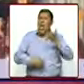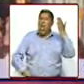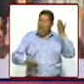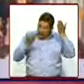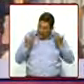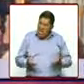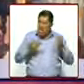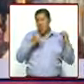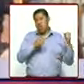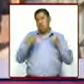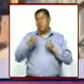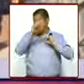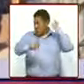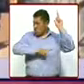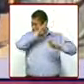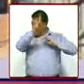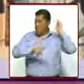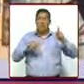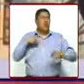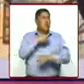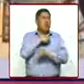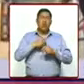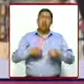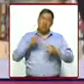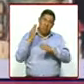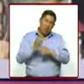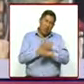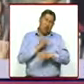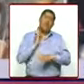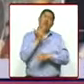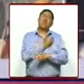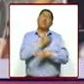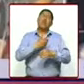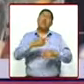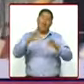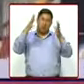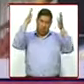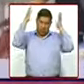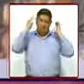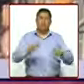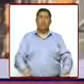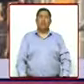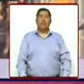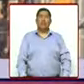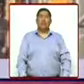aquí está el poder del pueblo, vamos a recuperar nuestra revolución democrática y cultural.